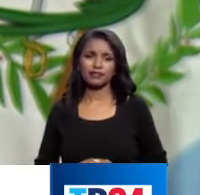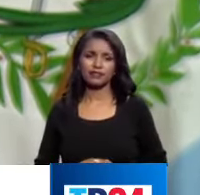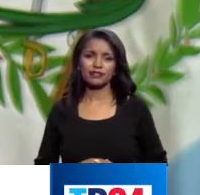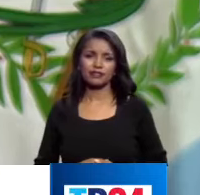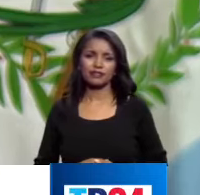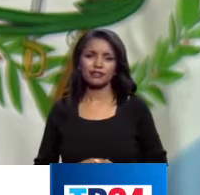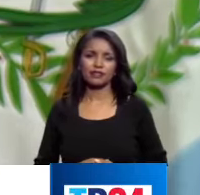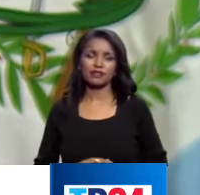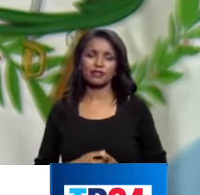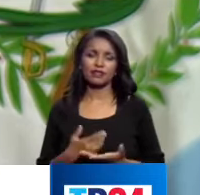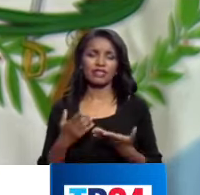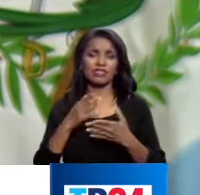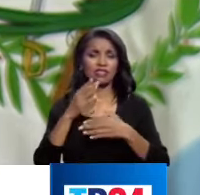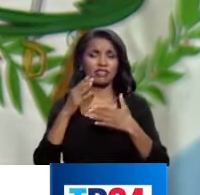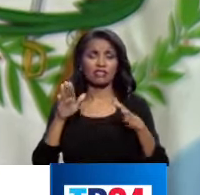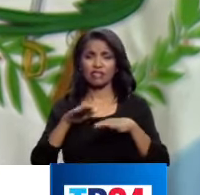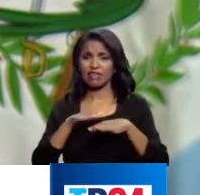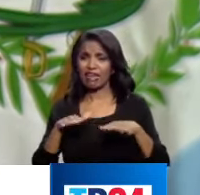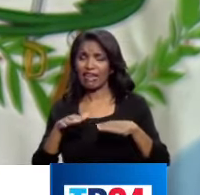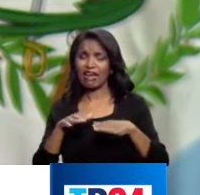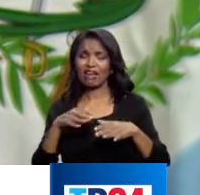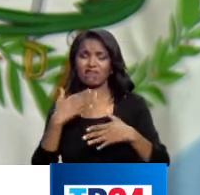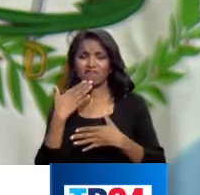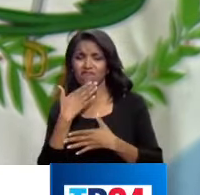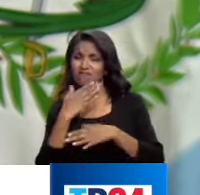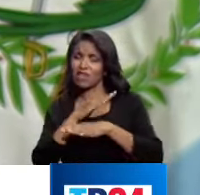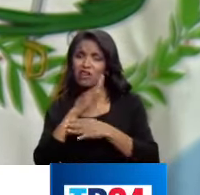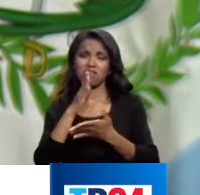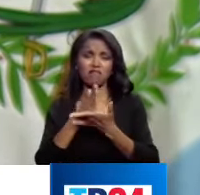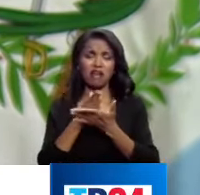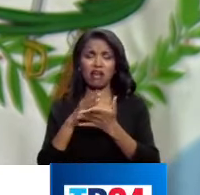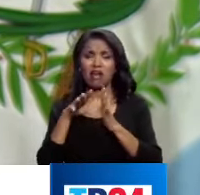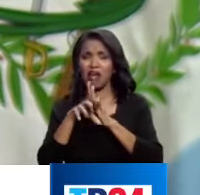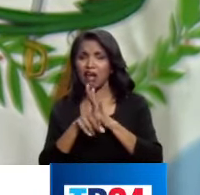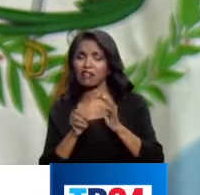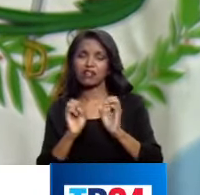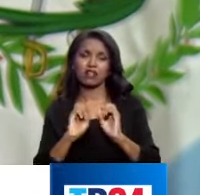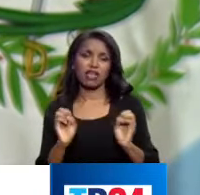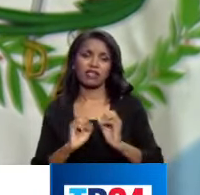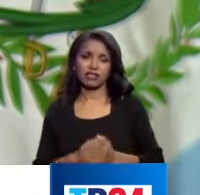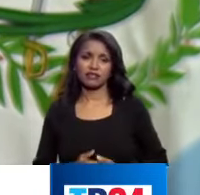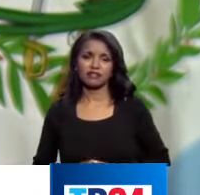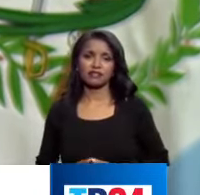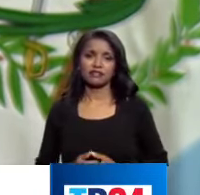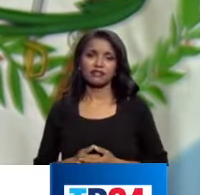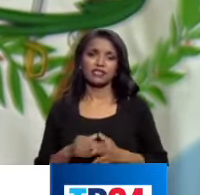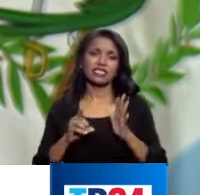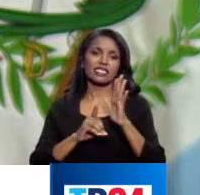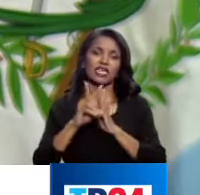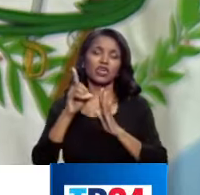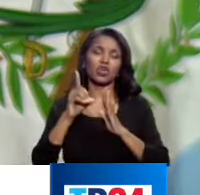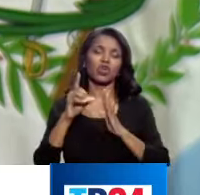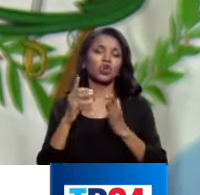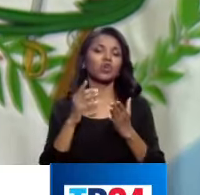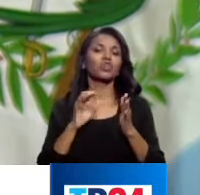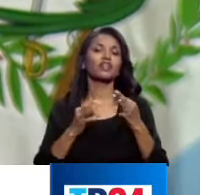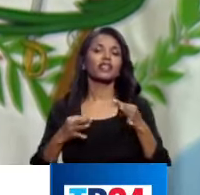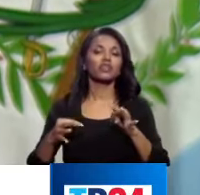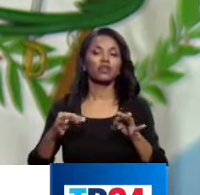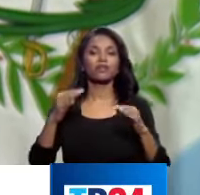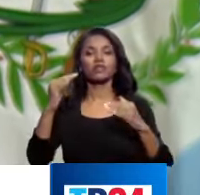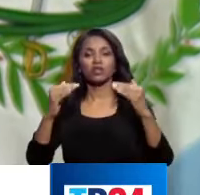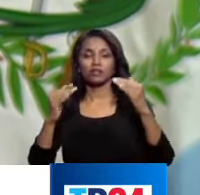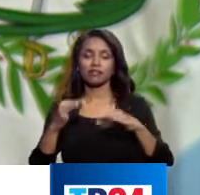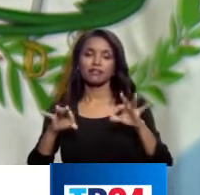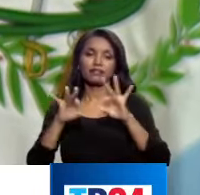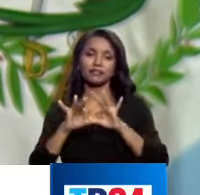ni más corrupción, ni más improvisación. Desarrollo sostenible como base